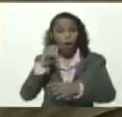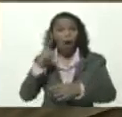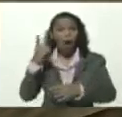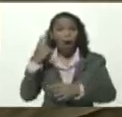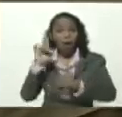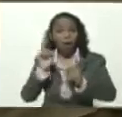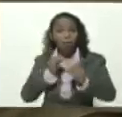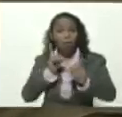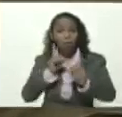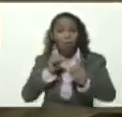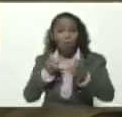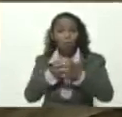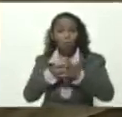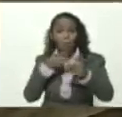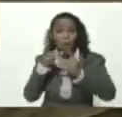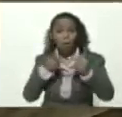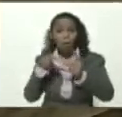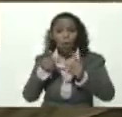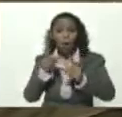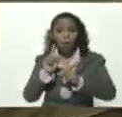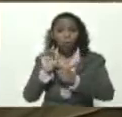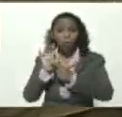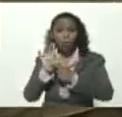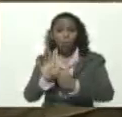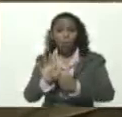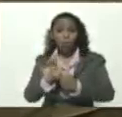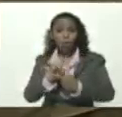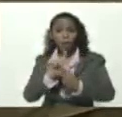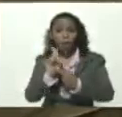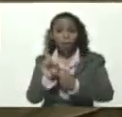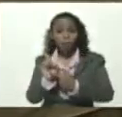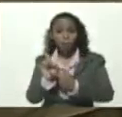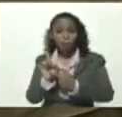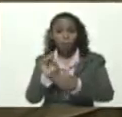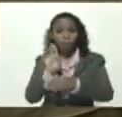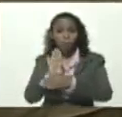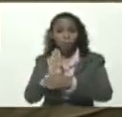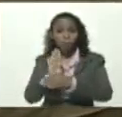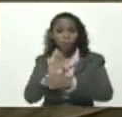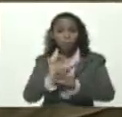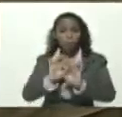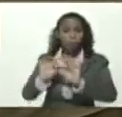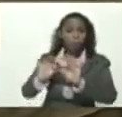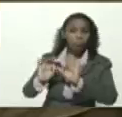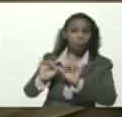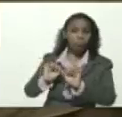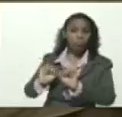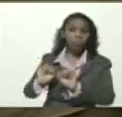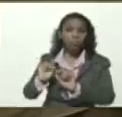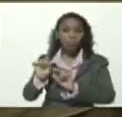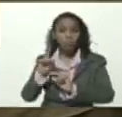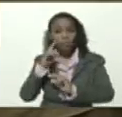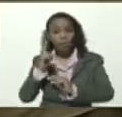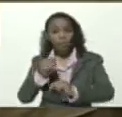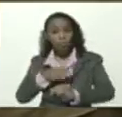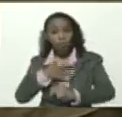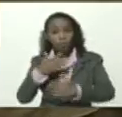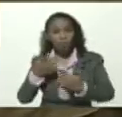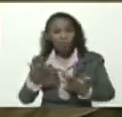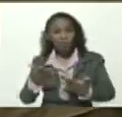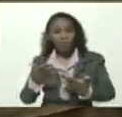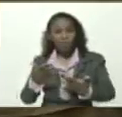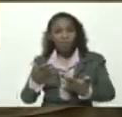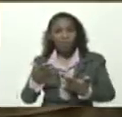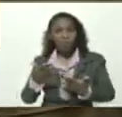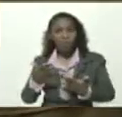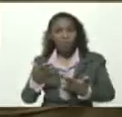algunos sectores políticos han planteado prevenciones en cuanto a qué podría, a